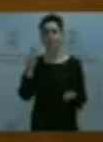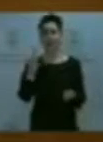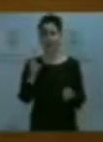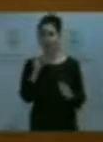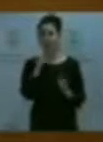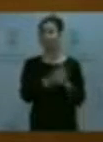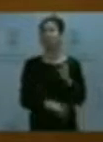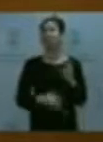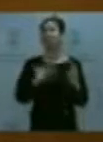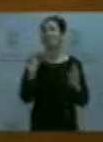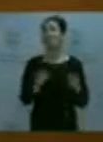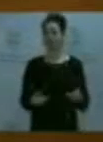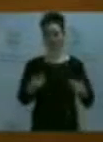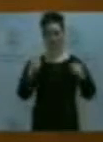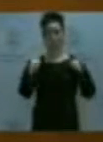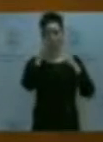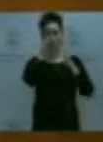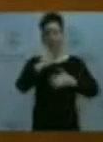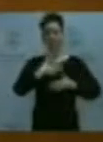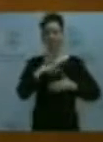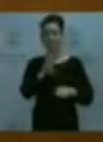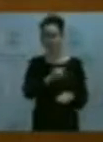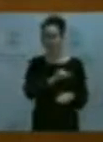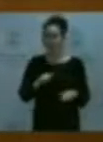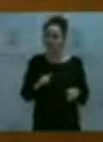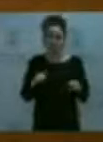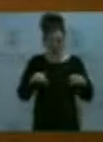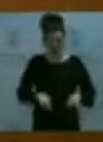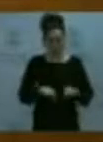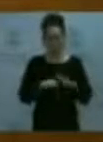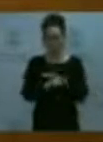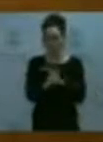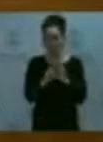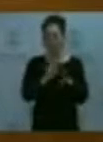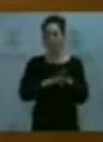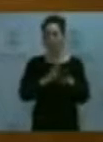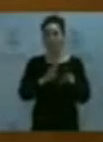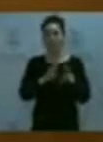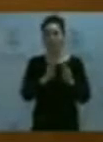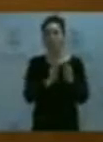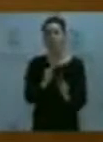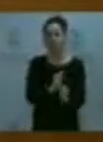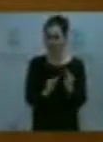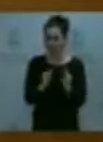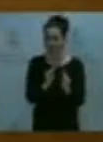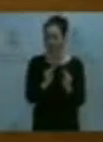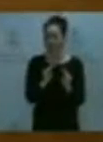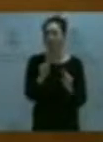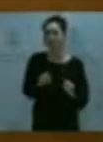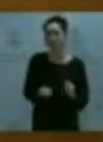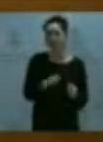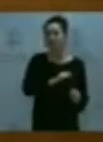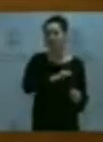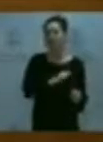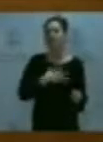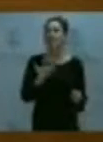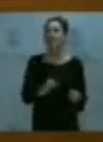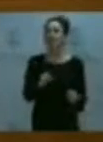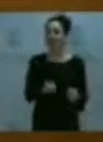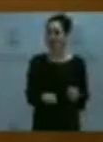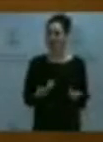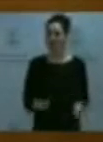y, naturalmente, hay capacidad normativa por parte del Estado. En Asturias, como en el resto de las comunidades